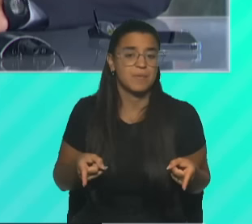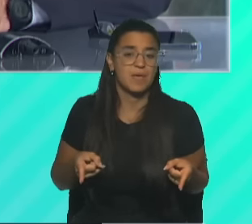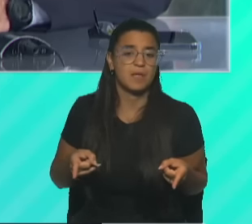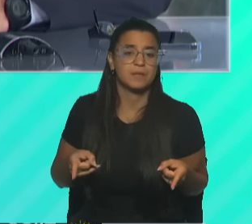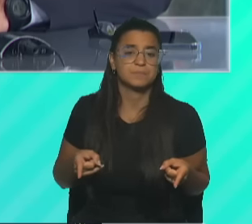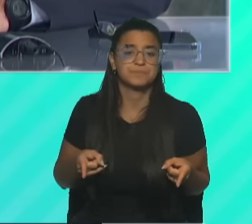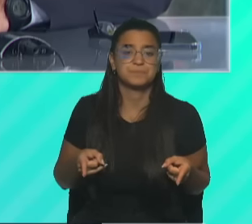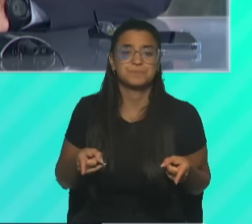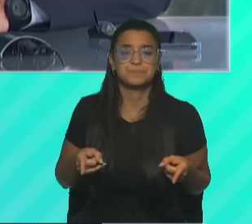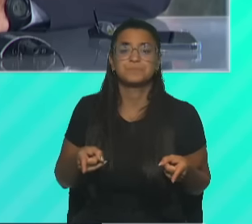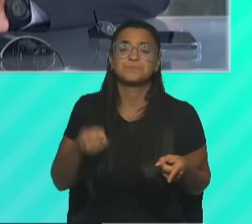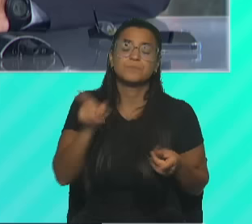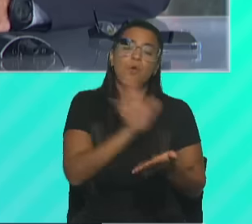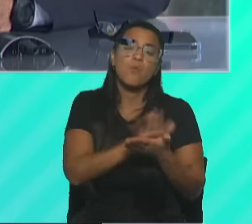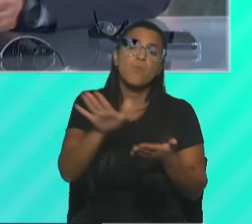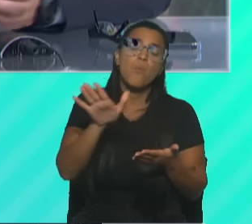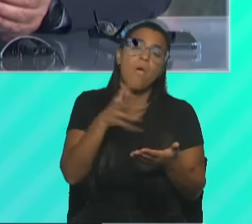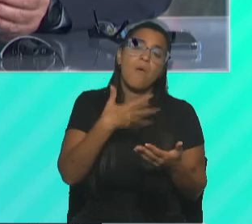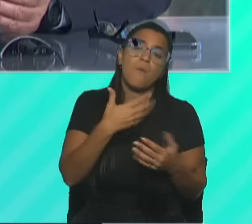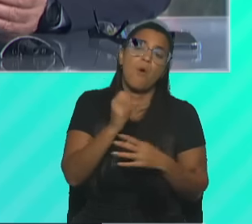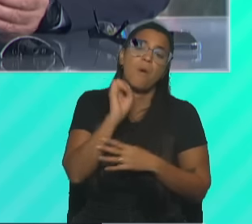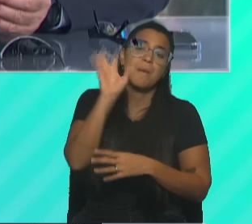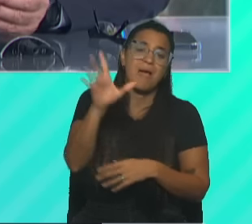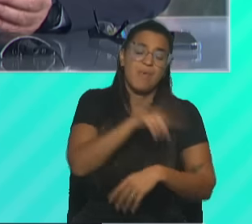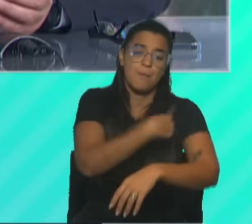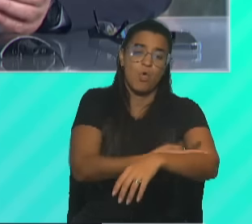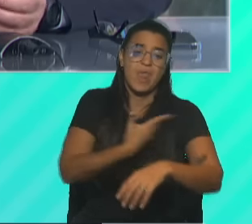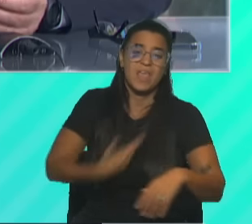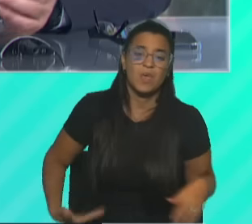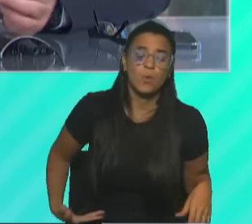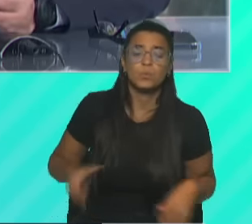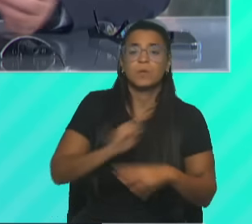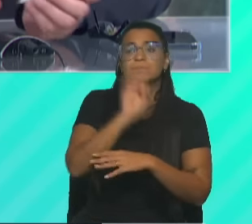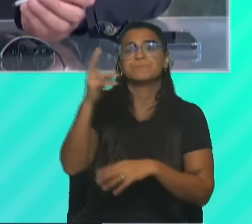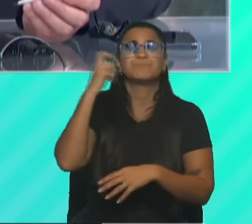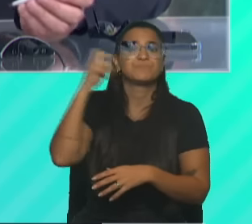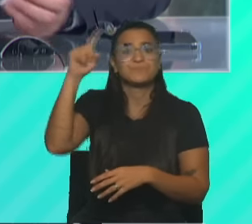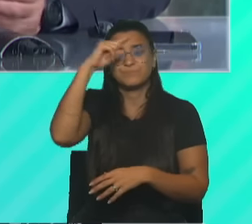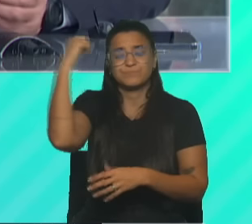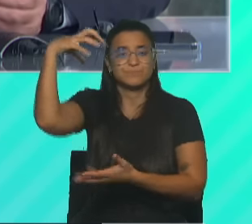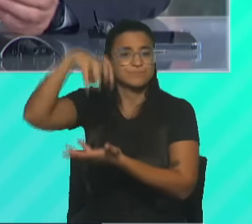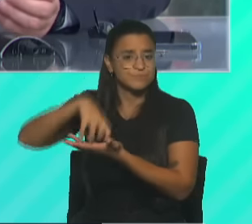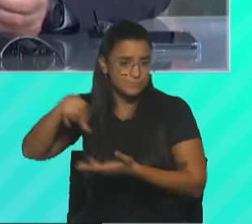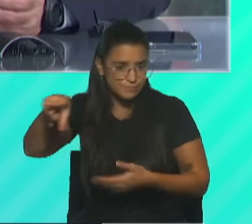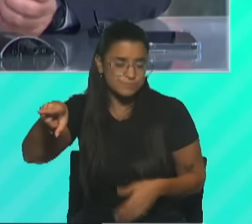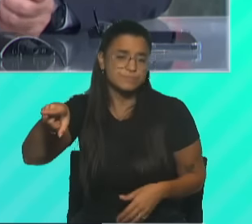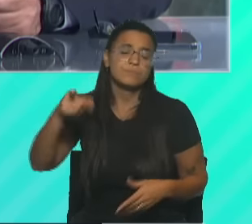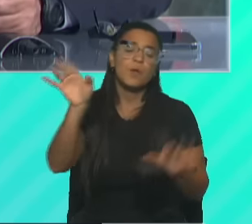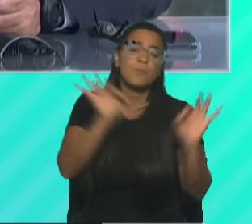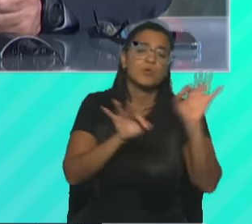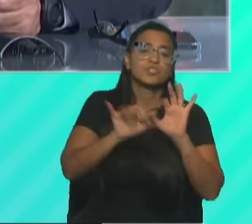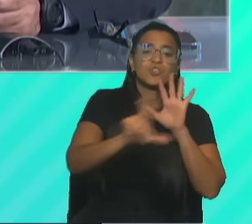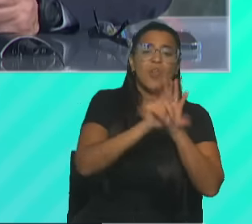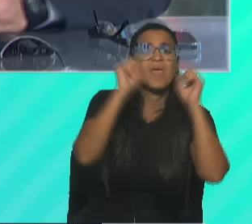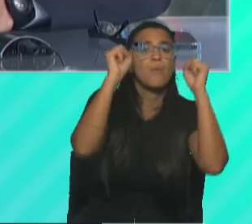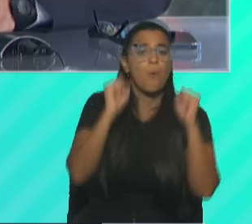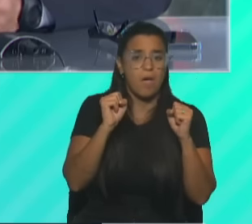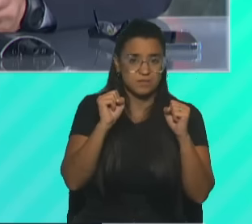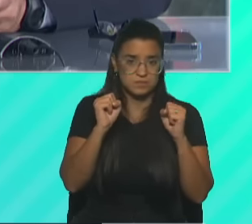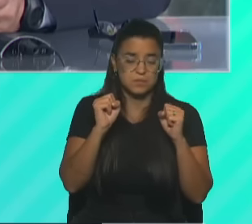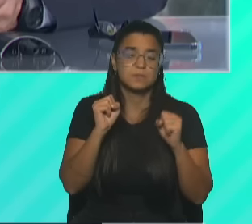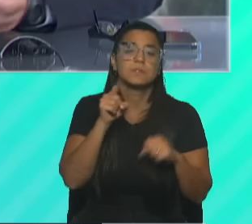esta este nuevo envío que va a ser el poder ejecutivo al congreso de la nación de lo que fue el proyecto de ley de bases y que